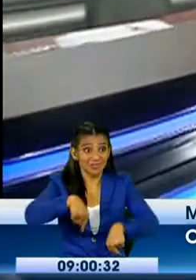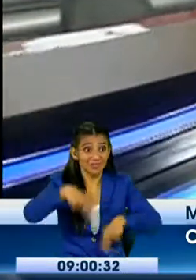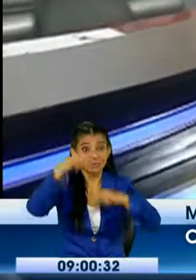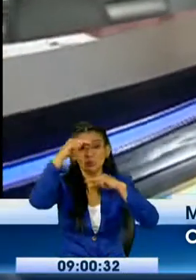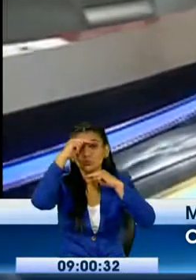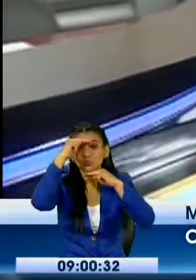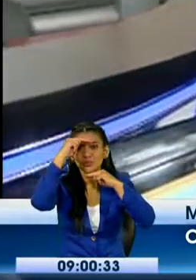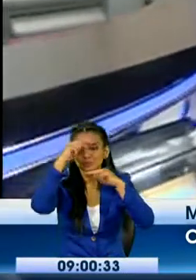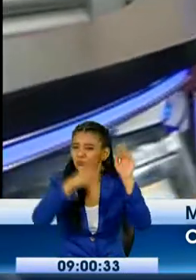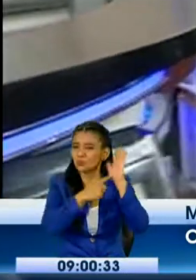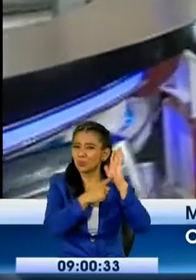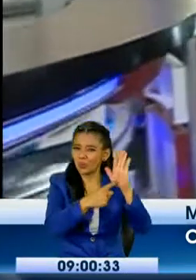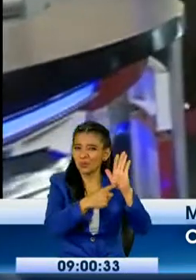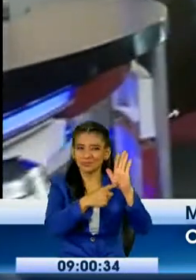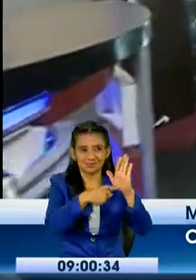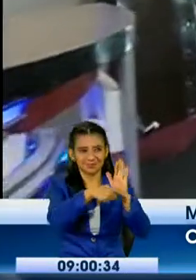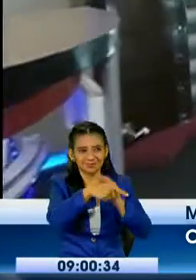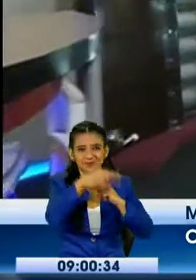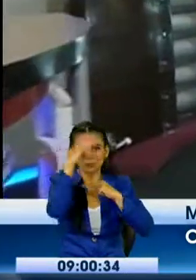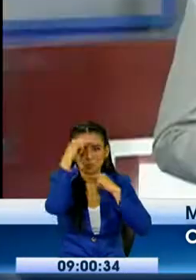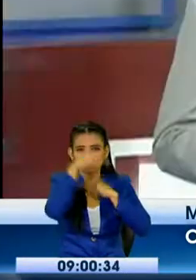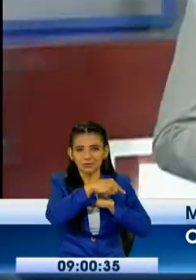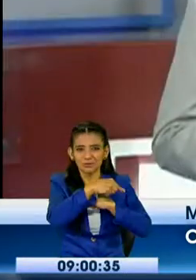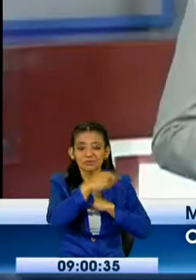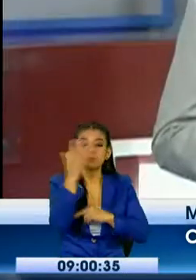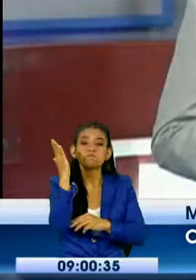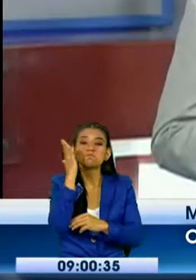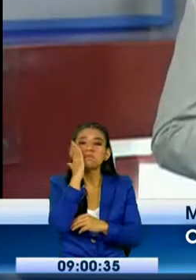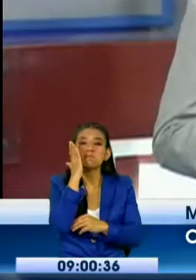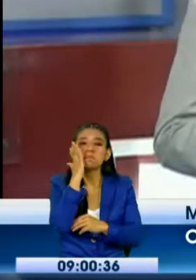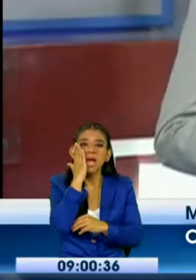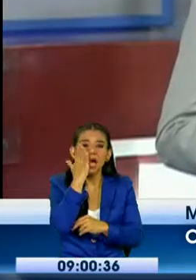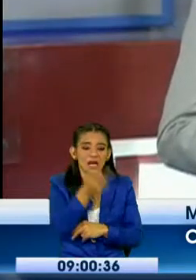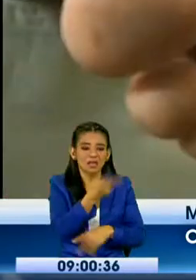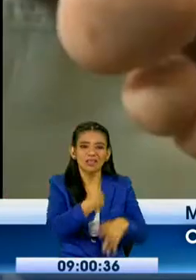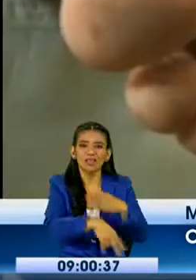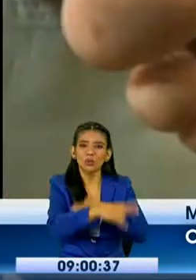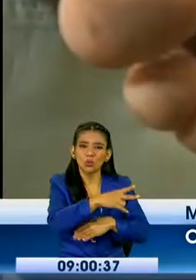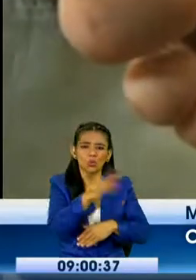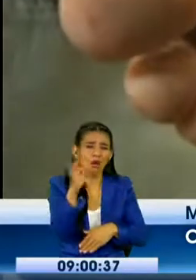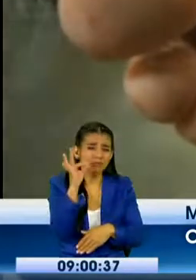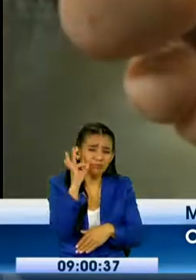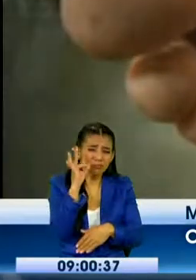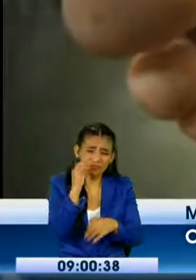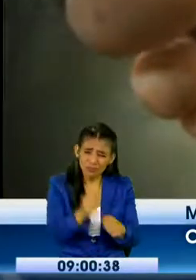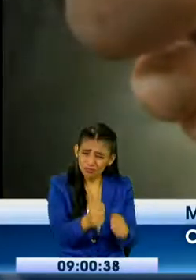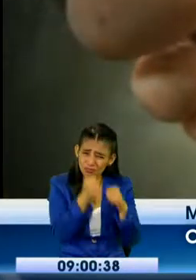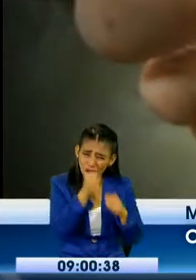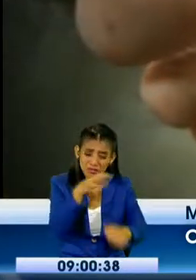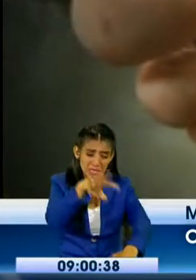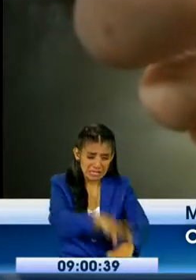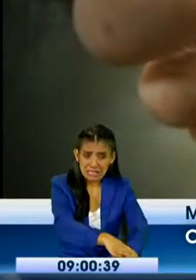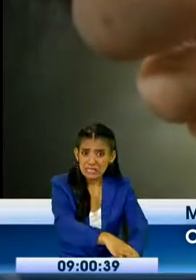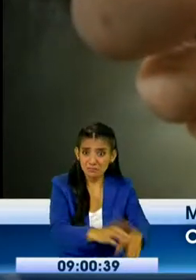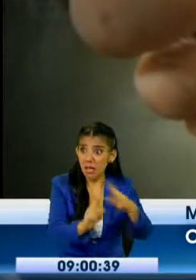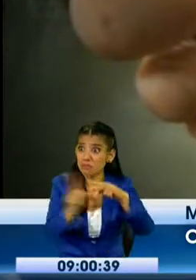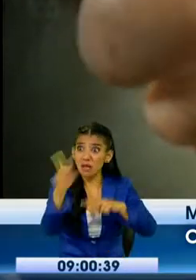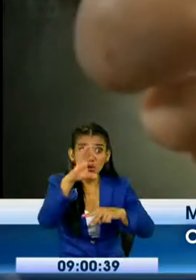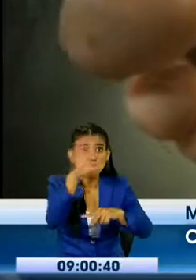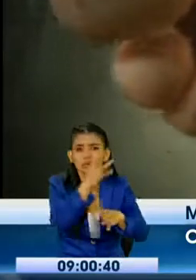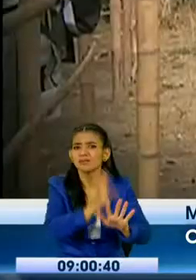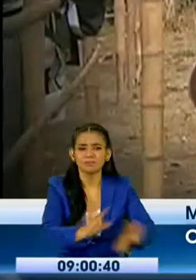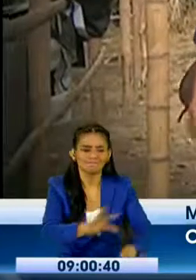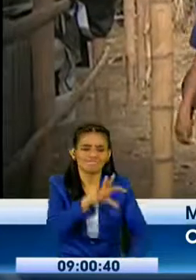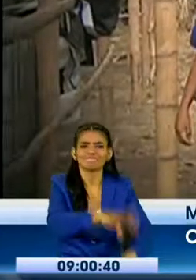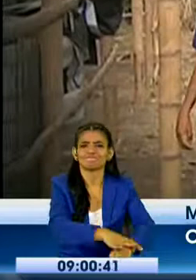presentáramos en nuestros noticieros la historia de esta mujer que llegó a encadenar a uno de sus hijos para que ya no salga en busca de